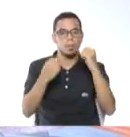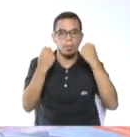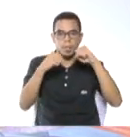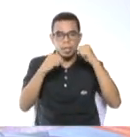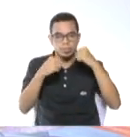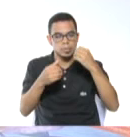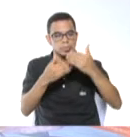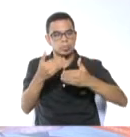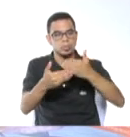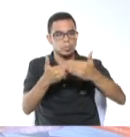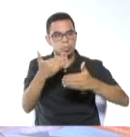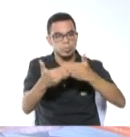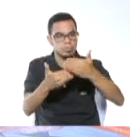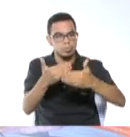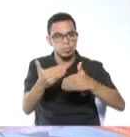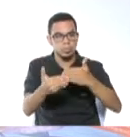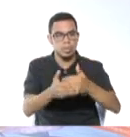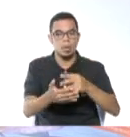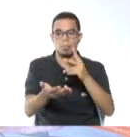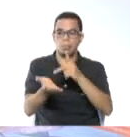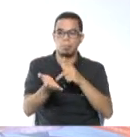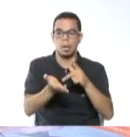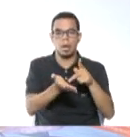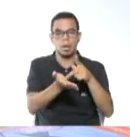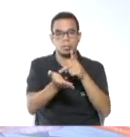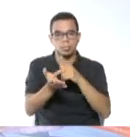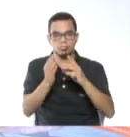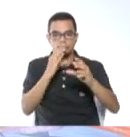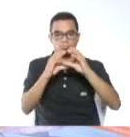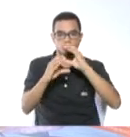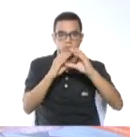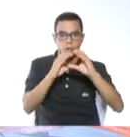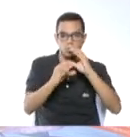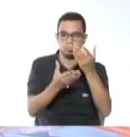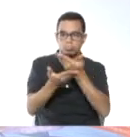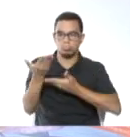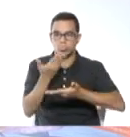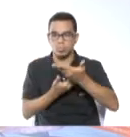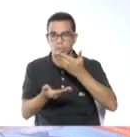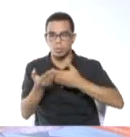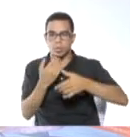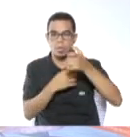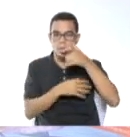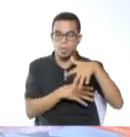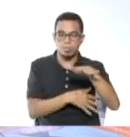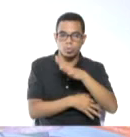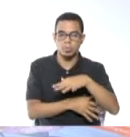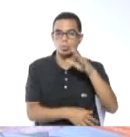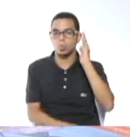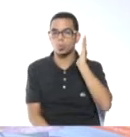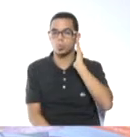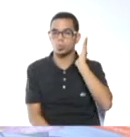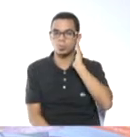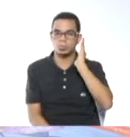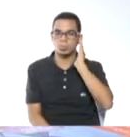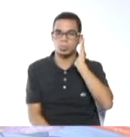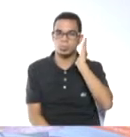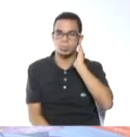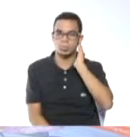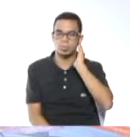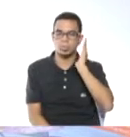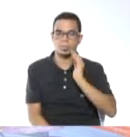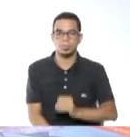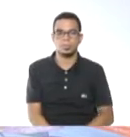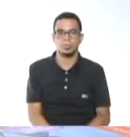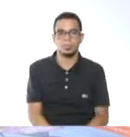cotidianidad para generar los espacios de participación, comunicación y socialización de la población con deficiencias auditivas. Retomando